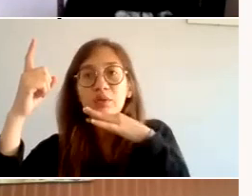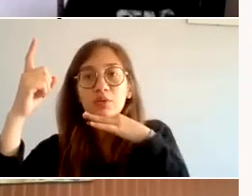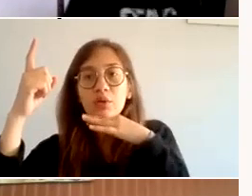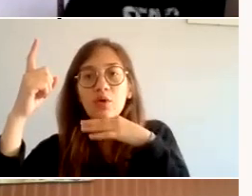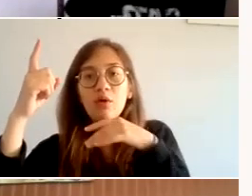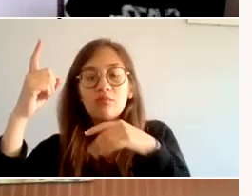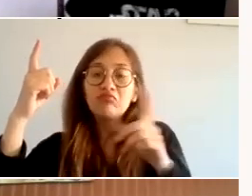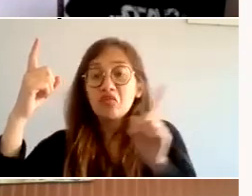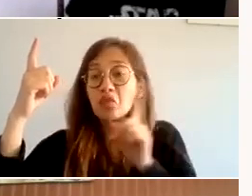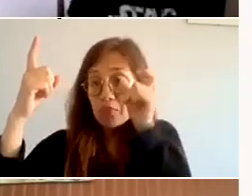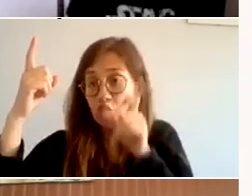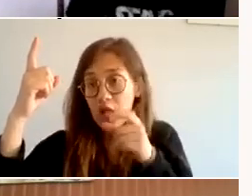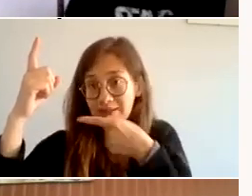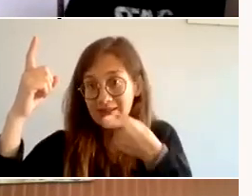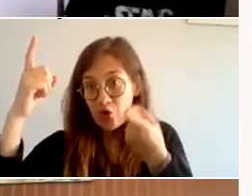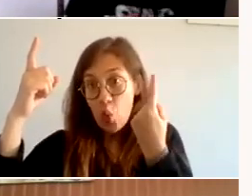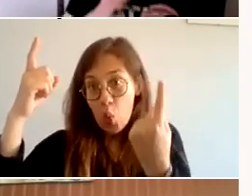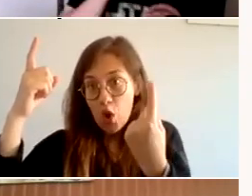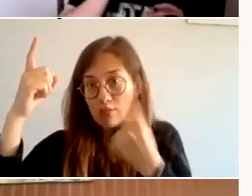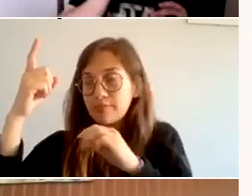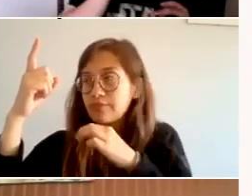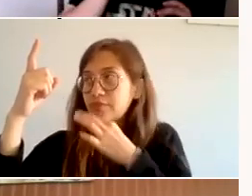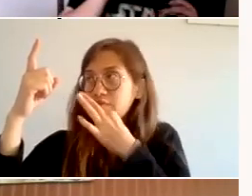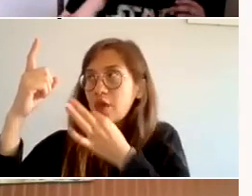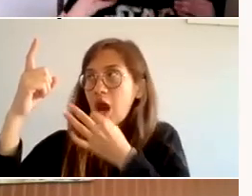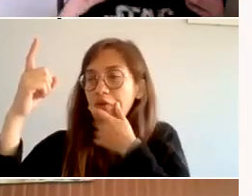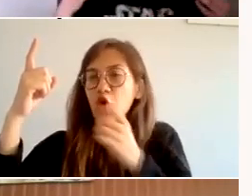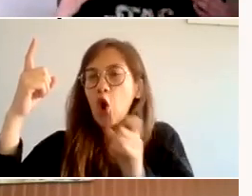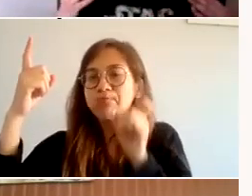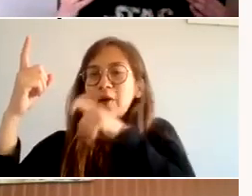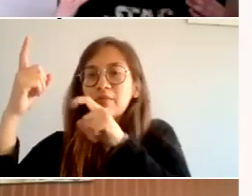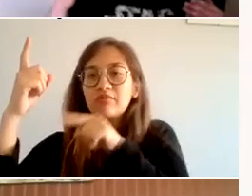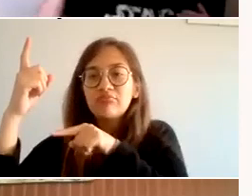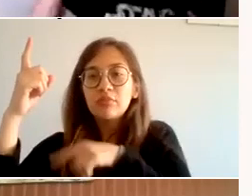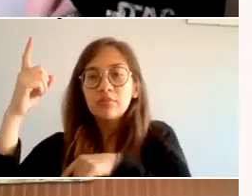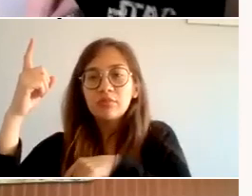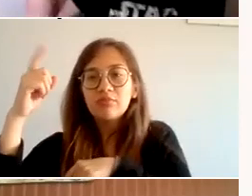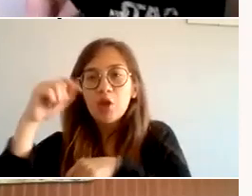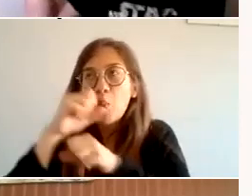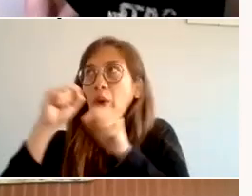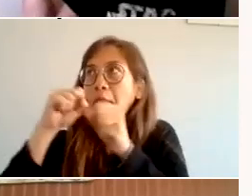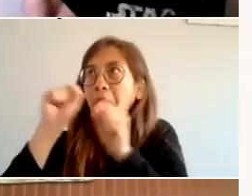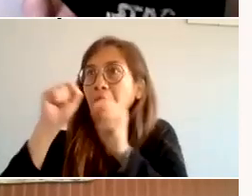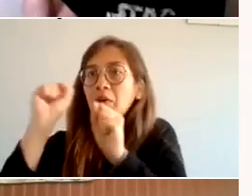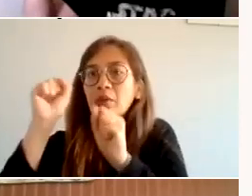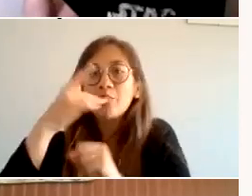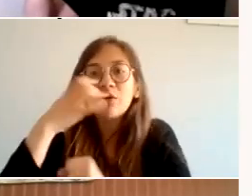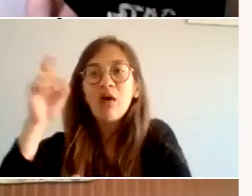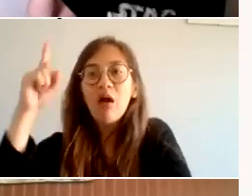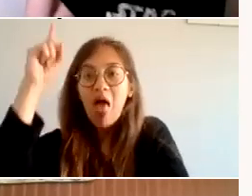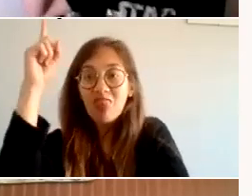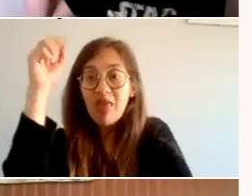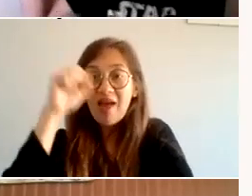de las cosas son las condiciones territoriales, porque algunas veces no es posible poder llegar a los lugares más altos para poder tener